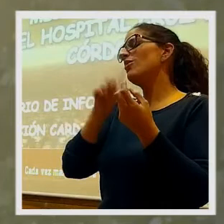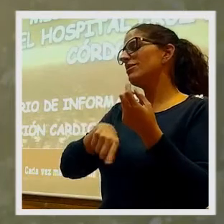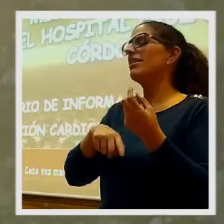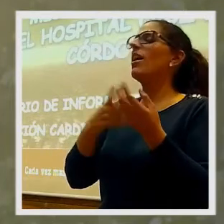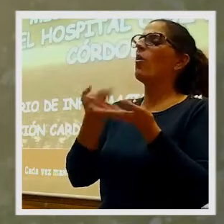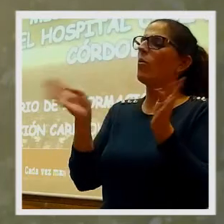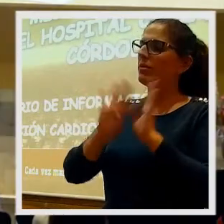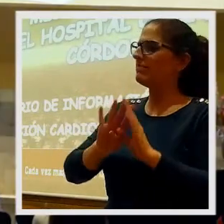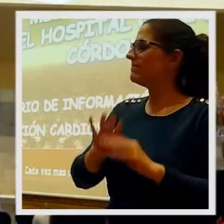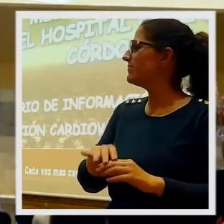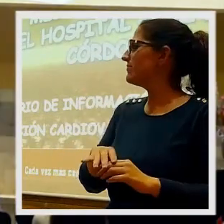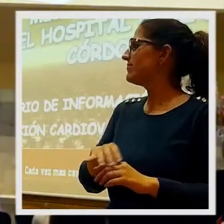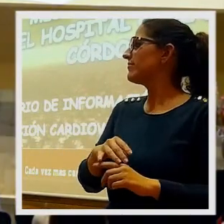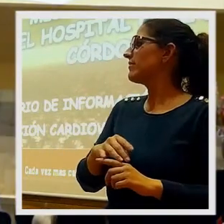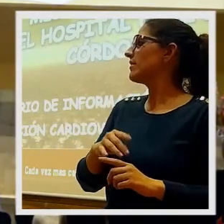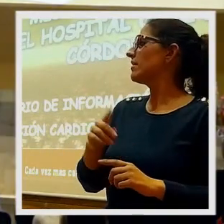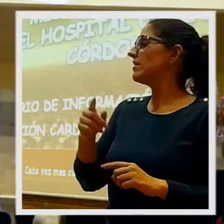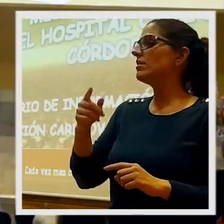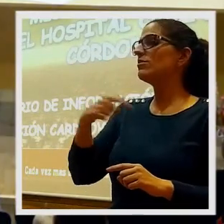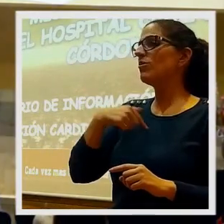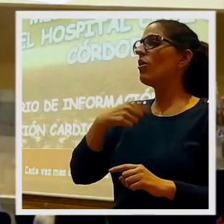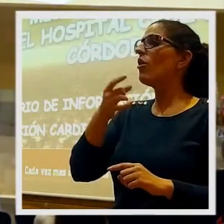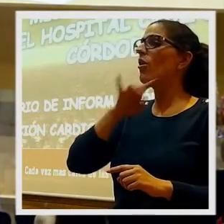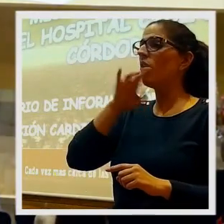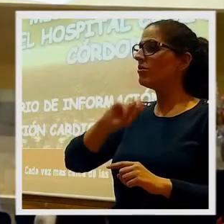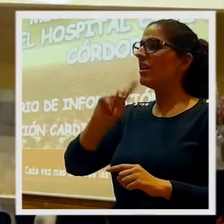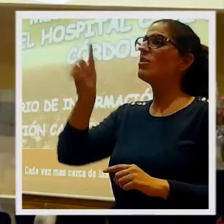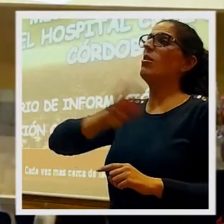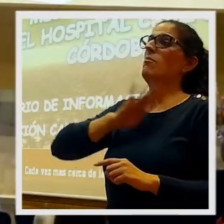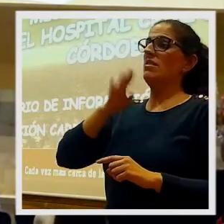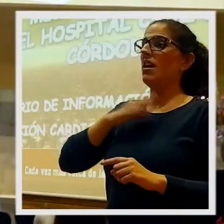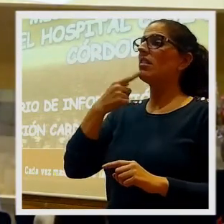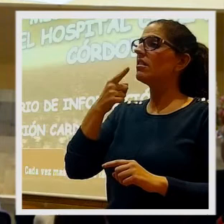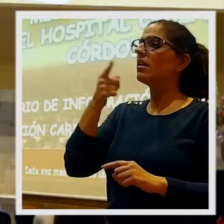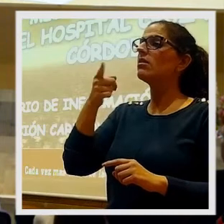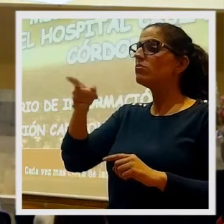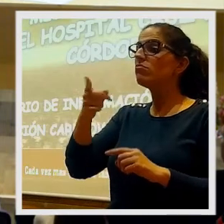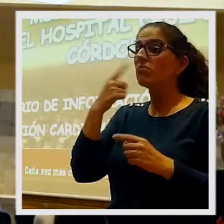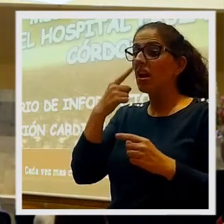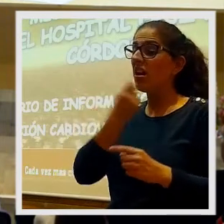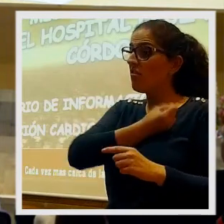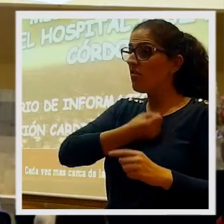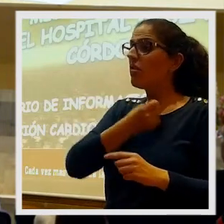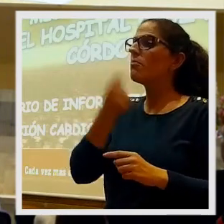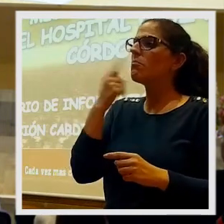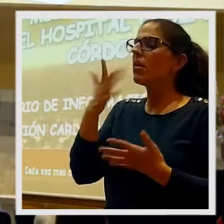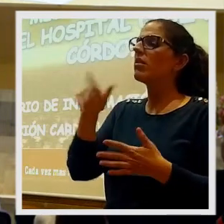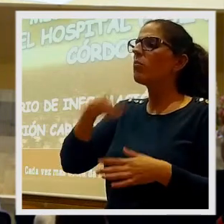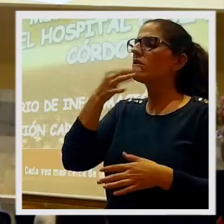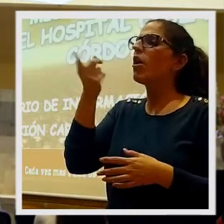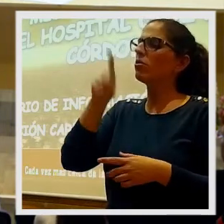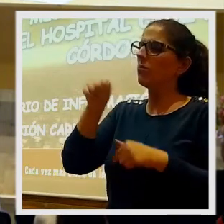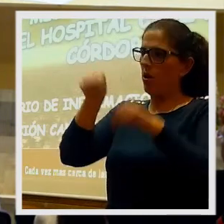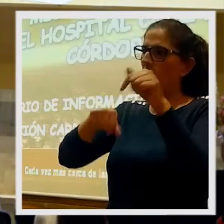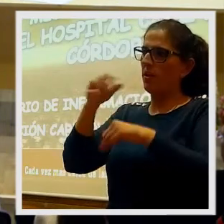Otra vez a la UCI. Ya no me hice tonta gracia cuando al día siguiente por la mañana me dijo, si se confirma ecografía, esta tarde te operan.